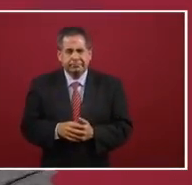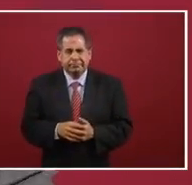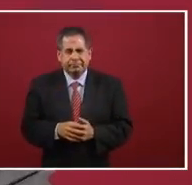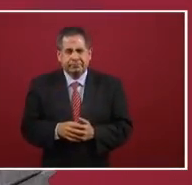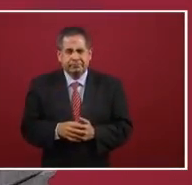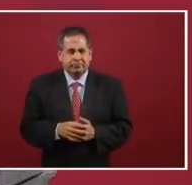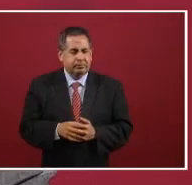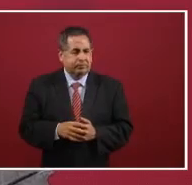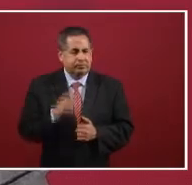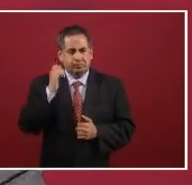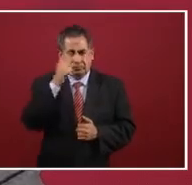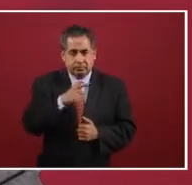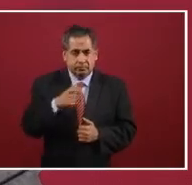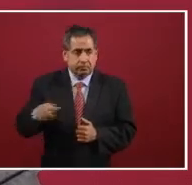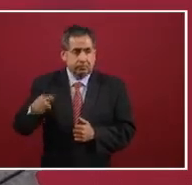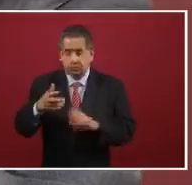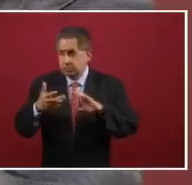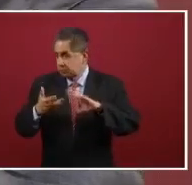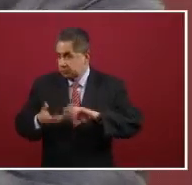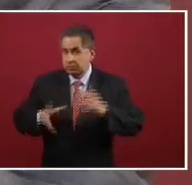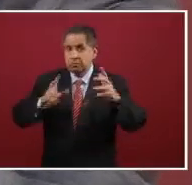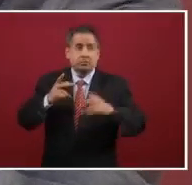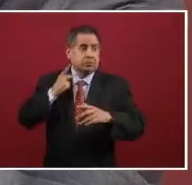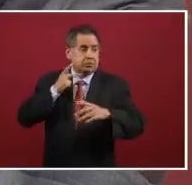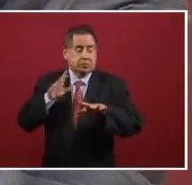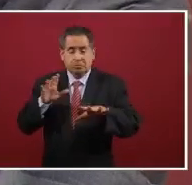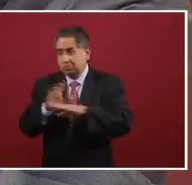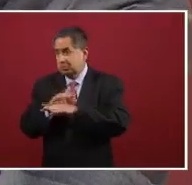ningún asomo de inestabilidad política.